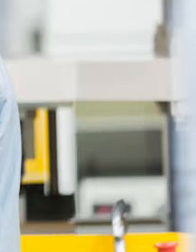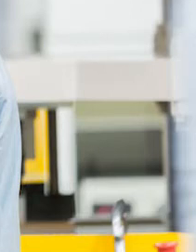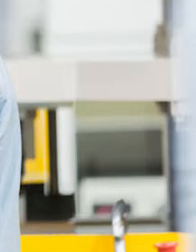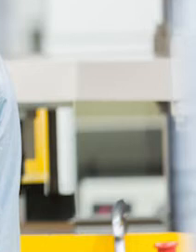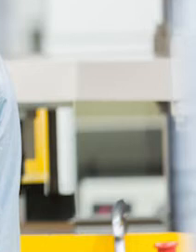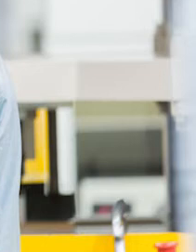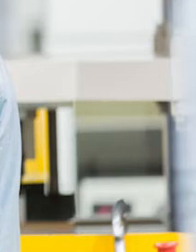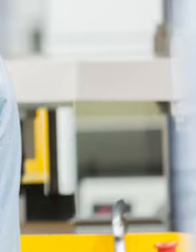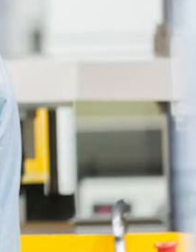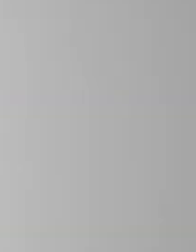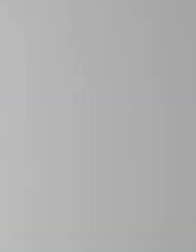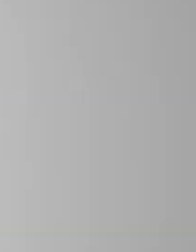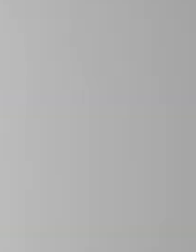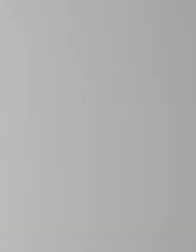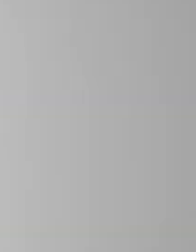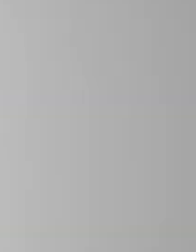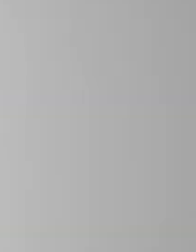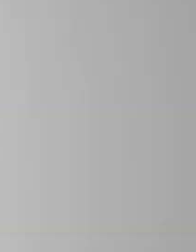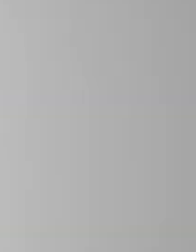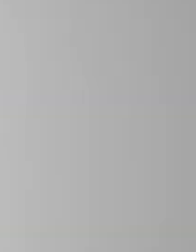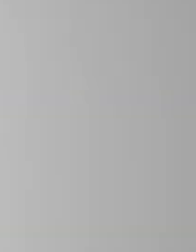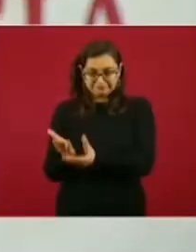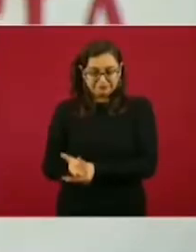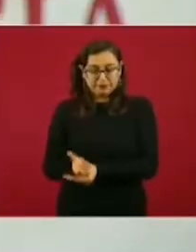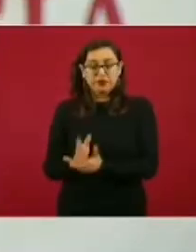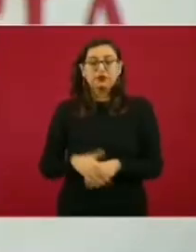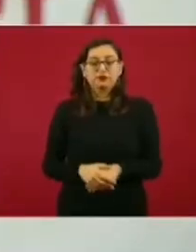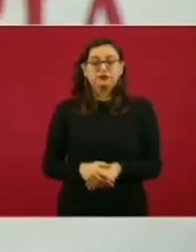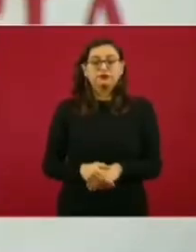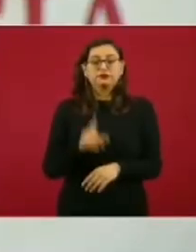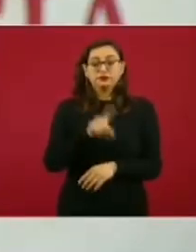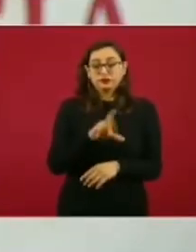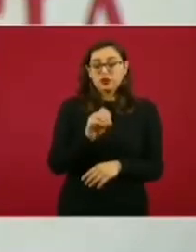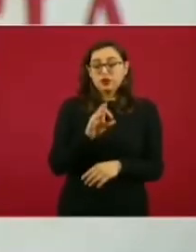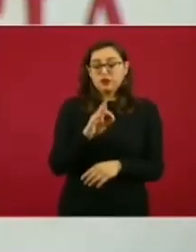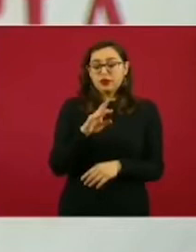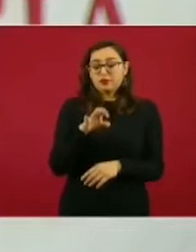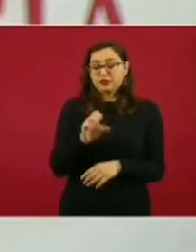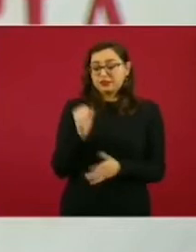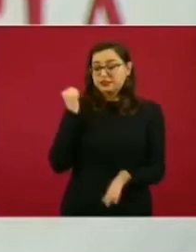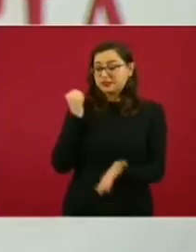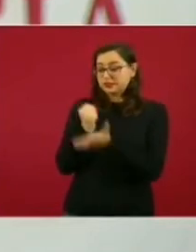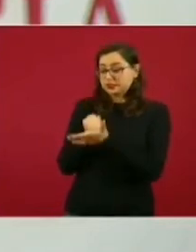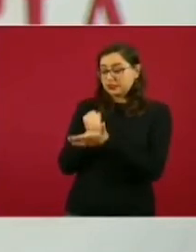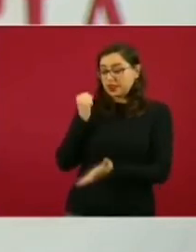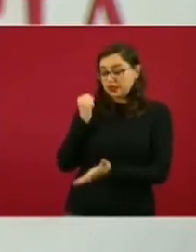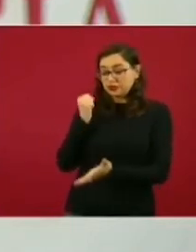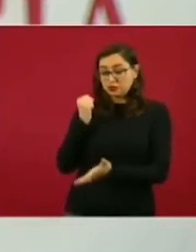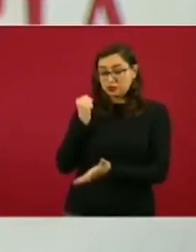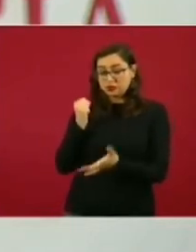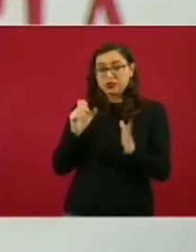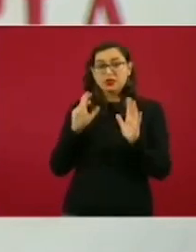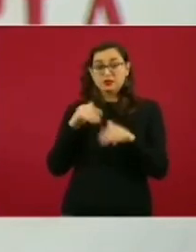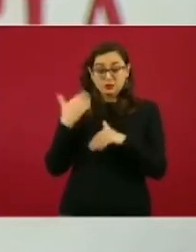noviembre de 2020 el canciller marcelo ebrard informó que rusia presentó una solicitud a la comisión federal para la protección contra riesgos